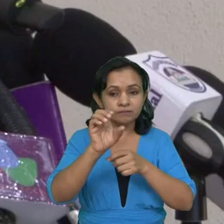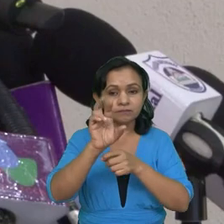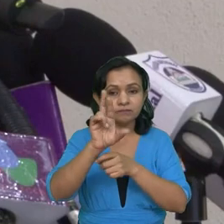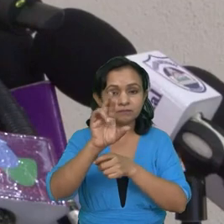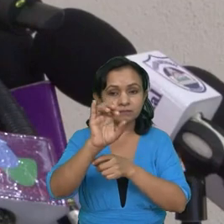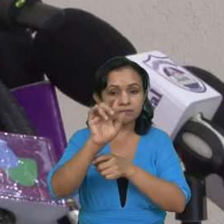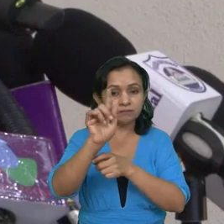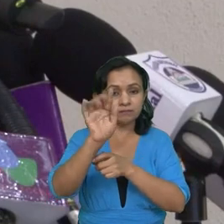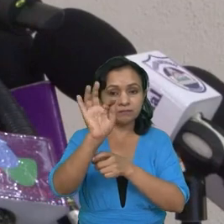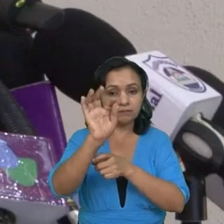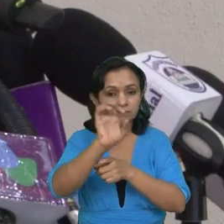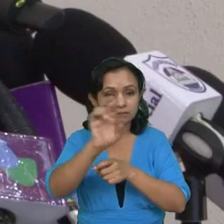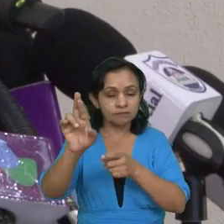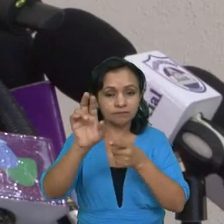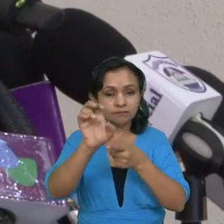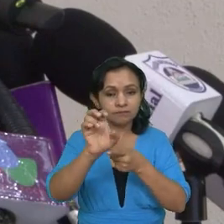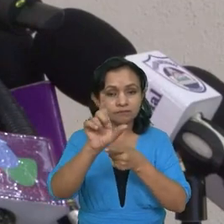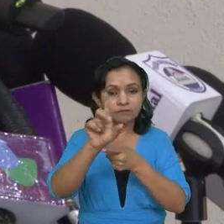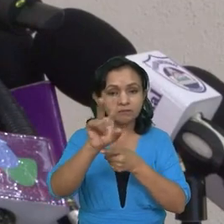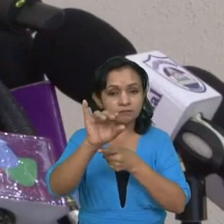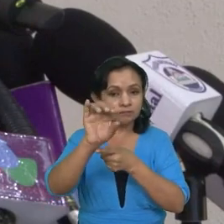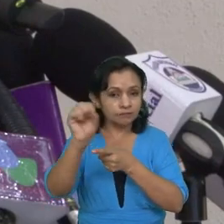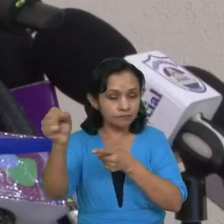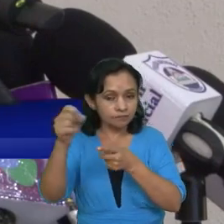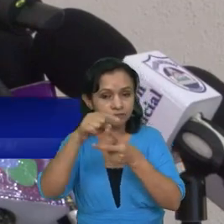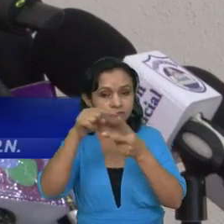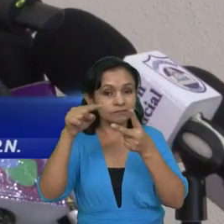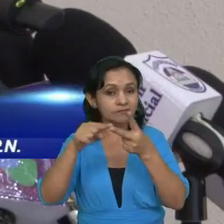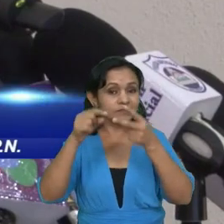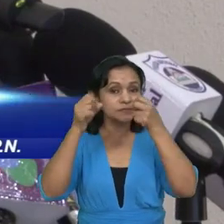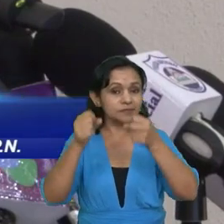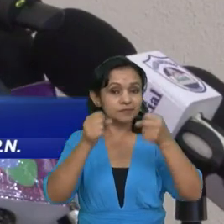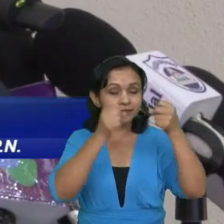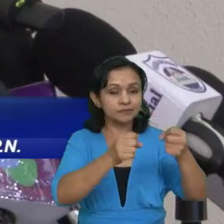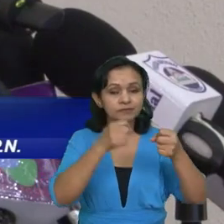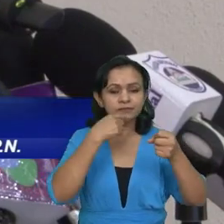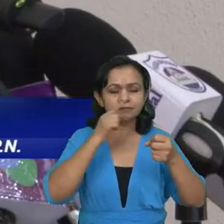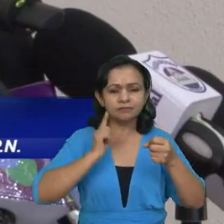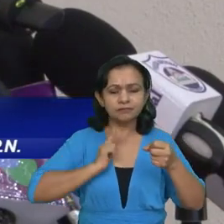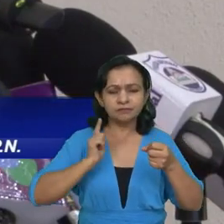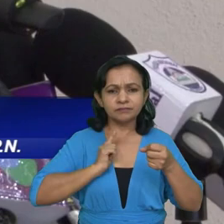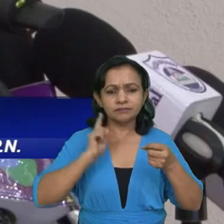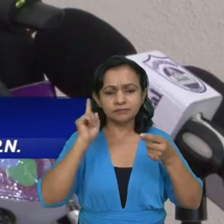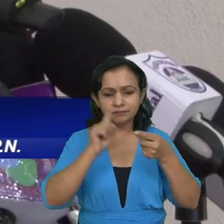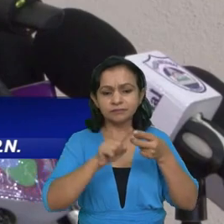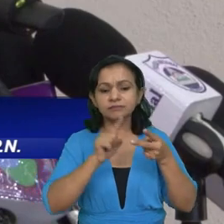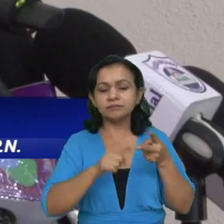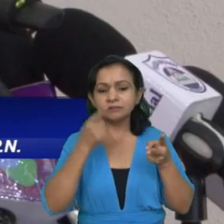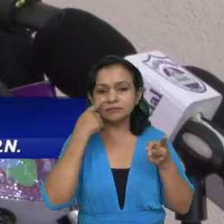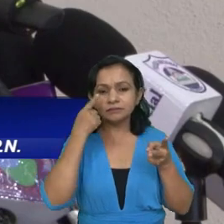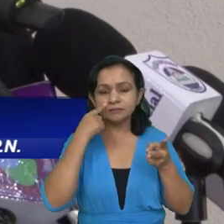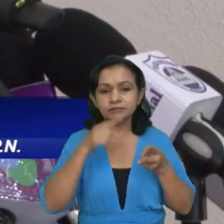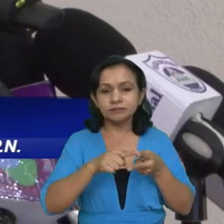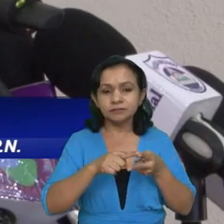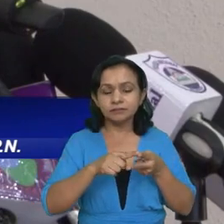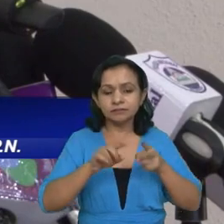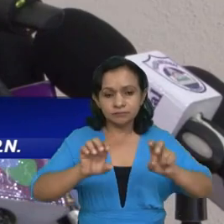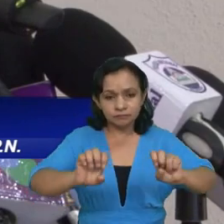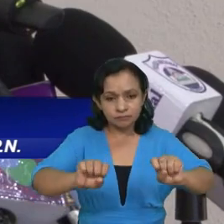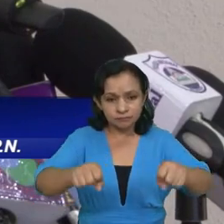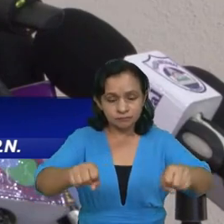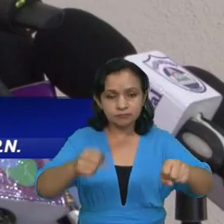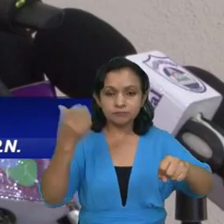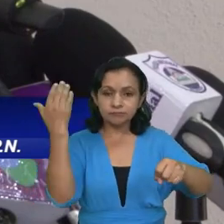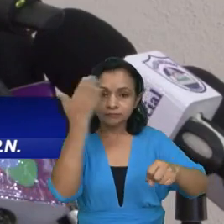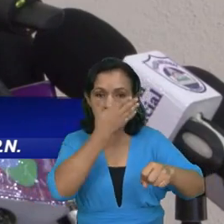alberto silva y elvis jonathan centeno urbina a quienes se le ocupó la siguiente evidencia una motocicleta color